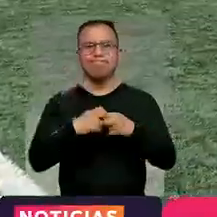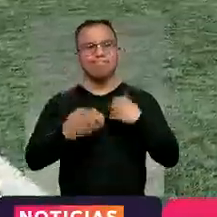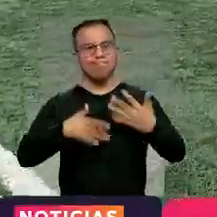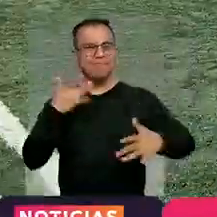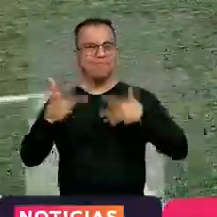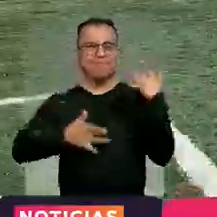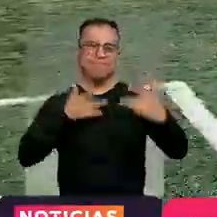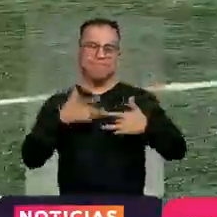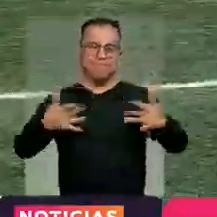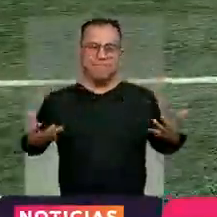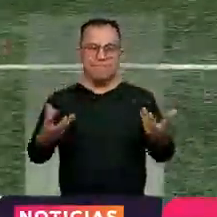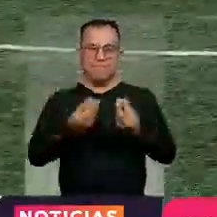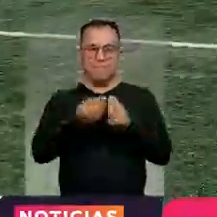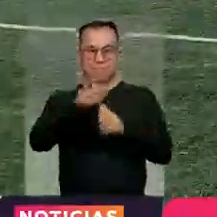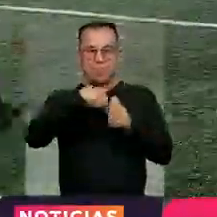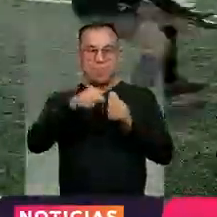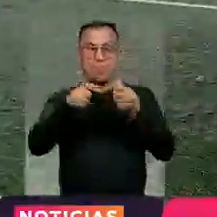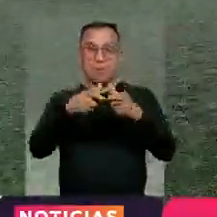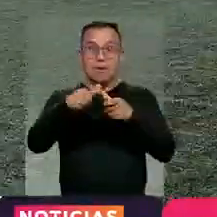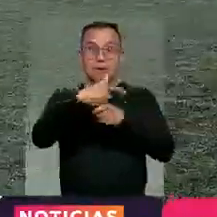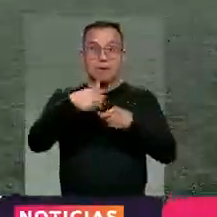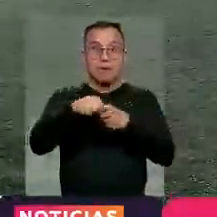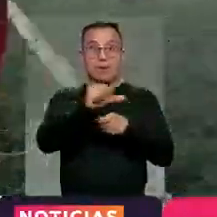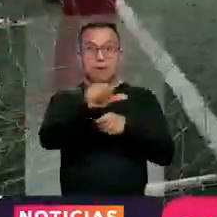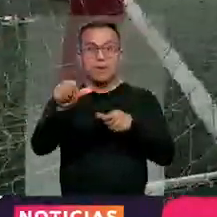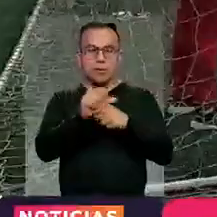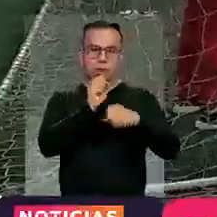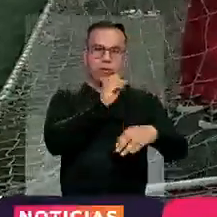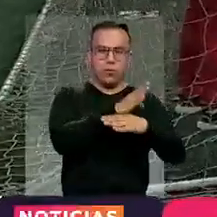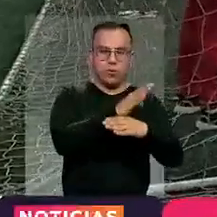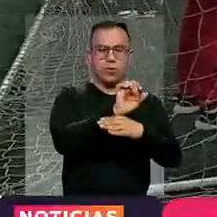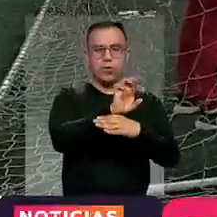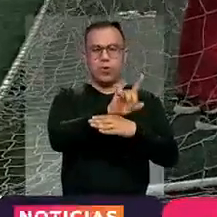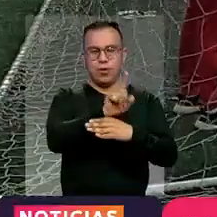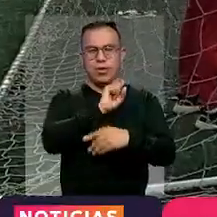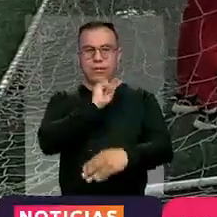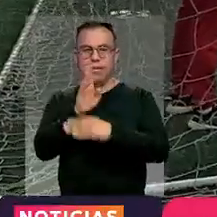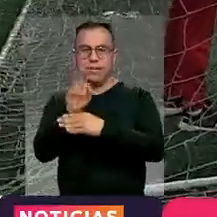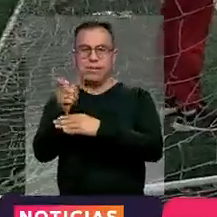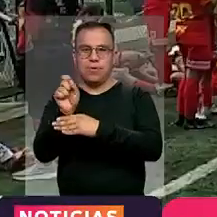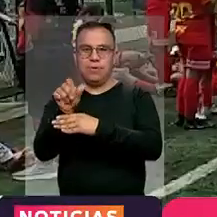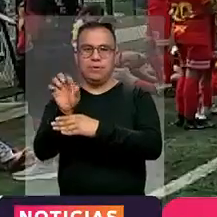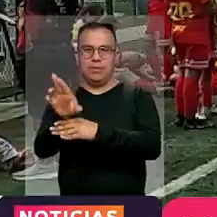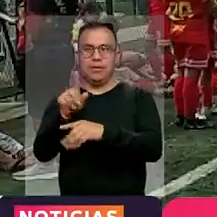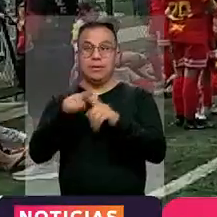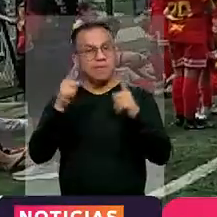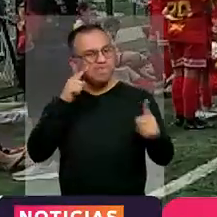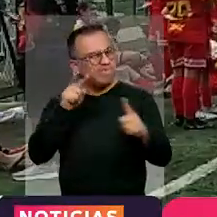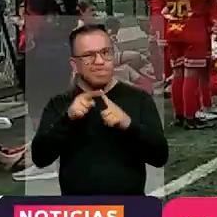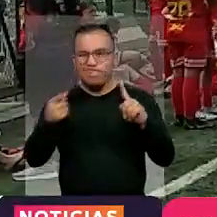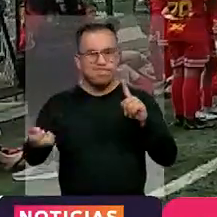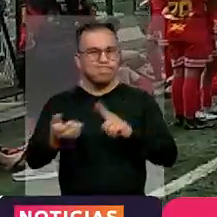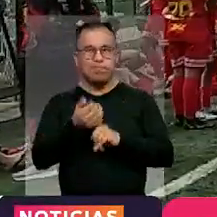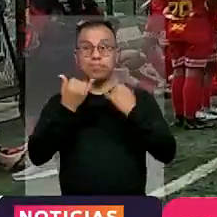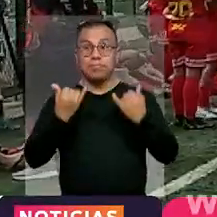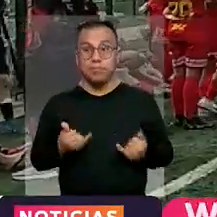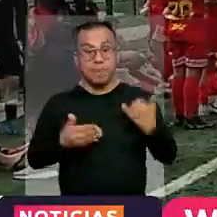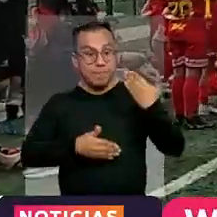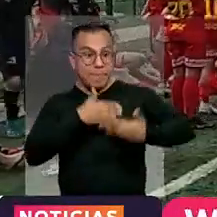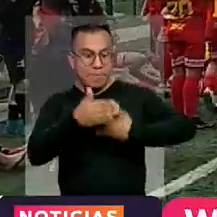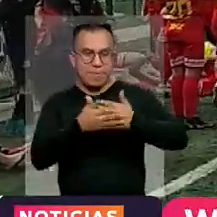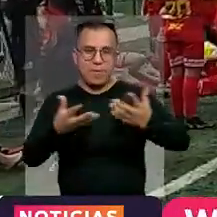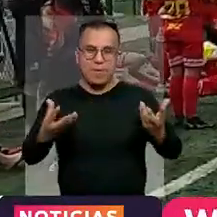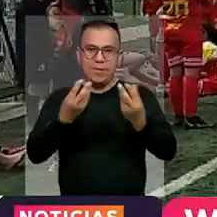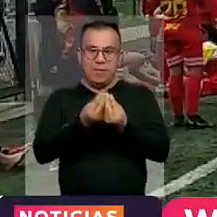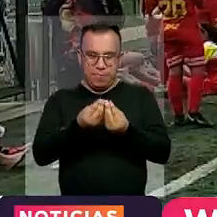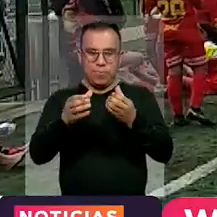divertido. El conjunto está conformado en su mayoría por jugadoras de los clubes Future Soccer y Gol Star. Lo que le estamos apuntando es que esta sea la próxima